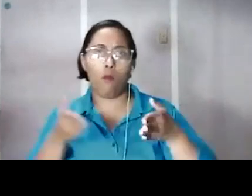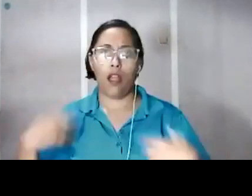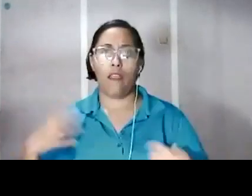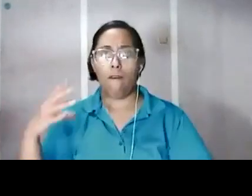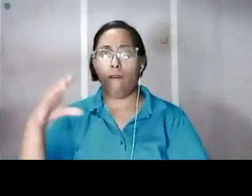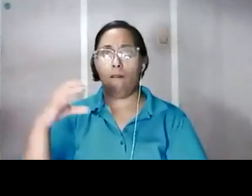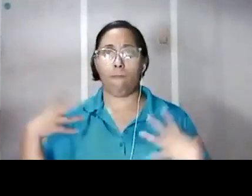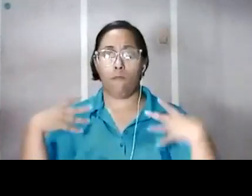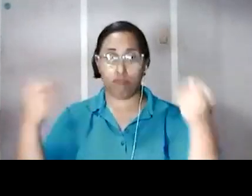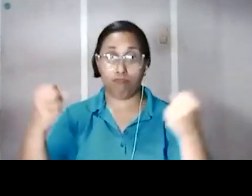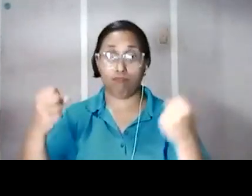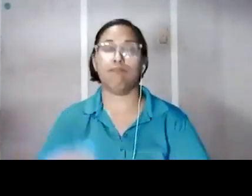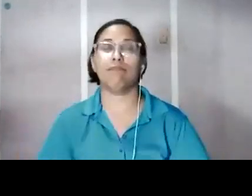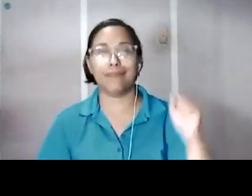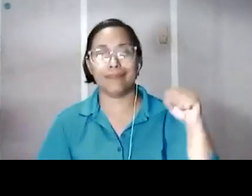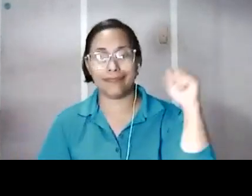Sí,